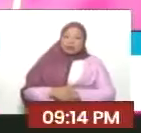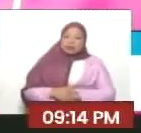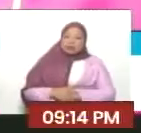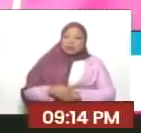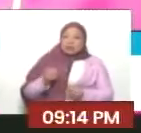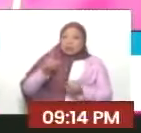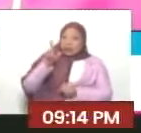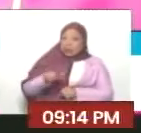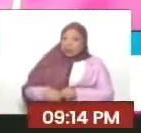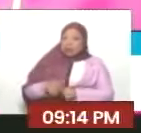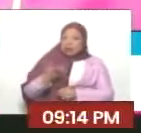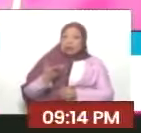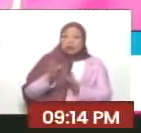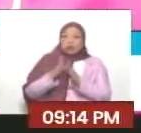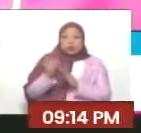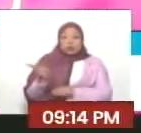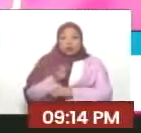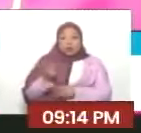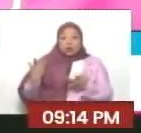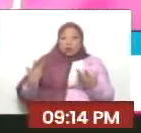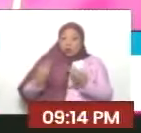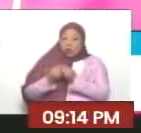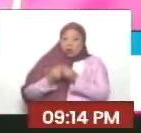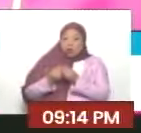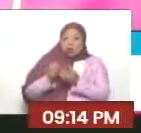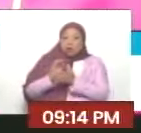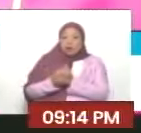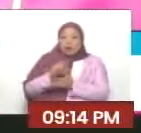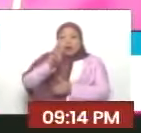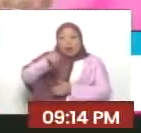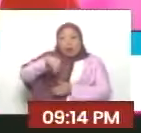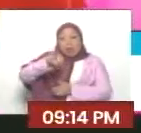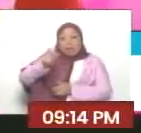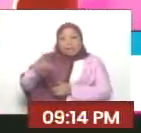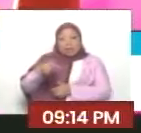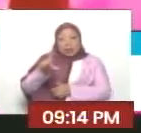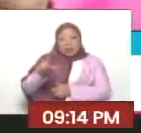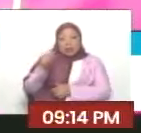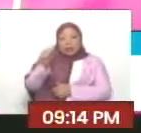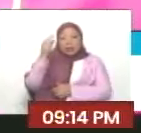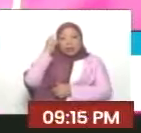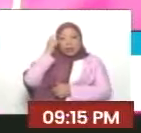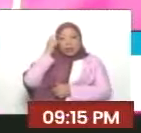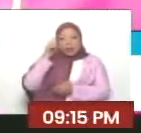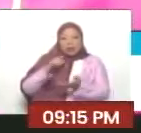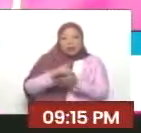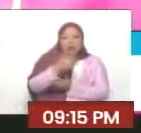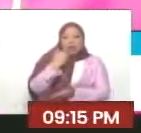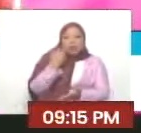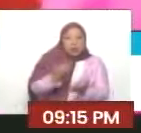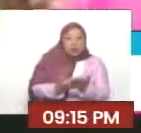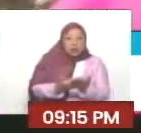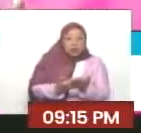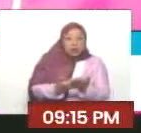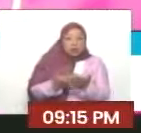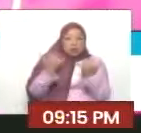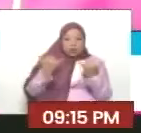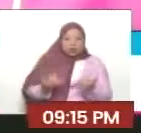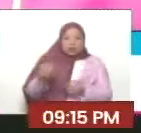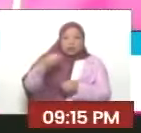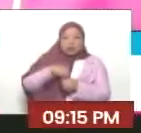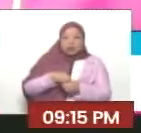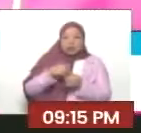Héctor, junto con el compañero Miguel Marín, hace 10 días nos mandaron el proyecto. Ya